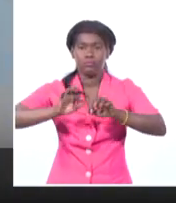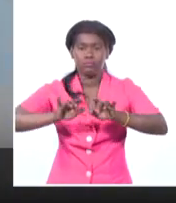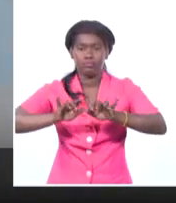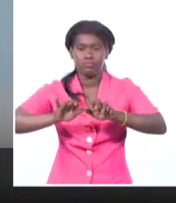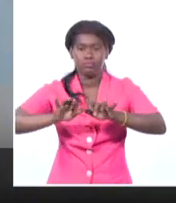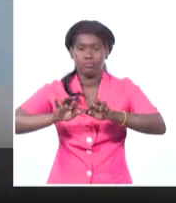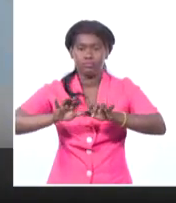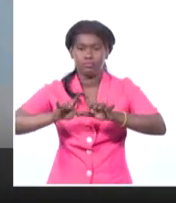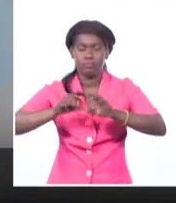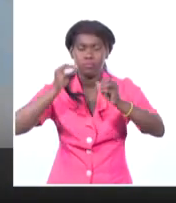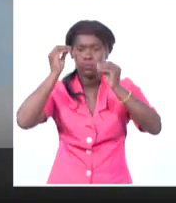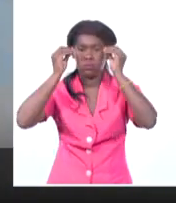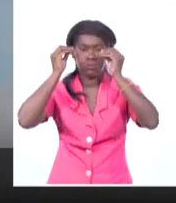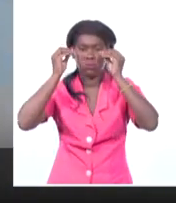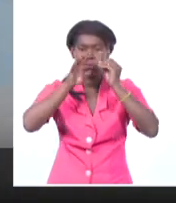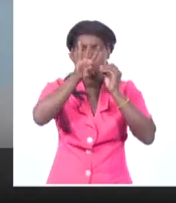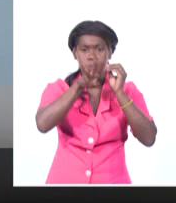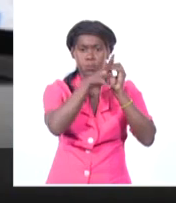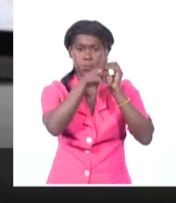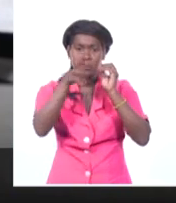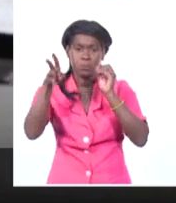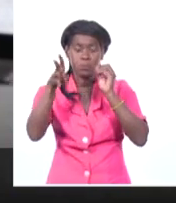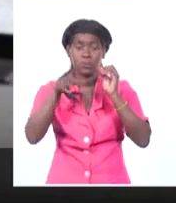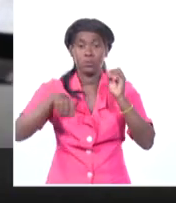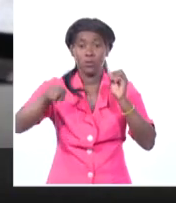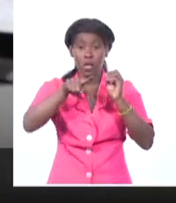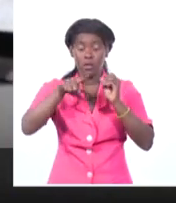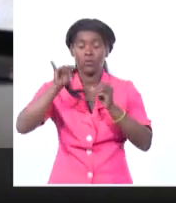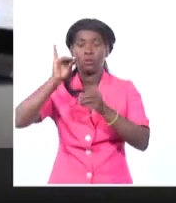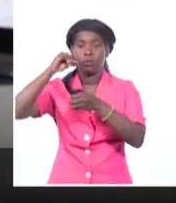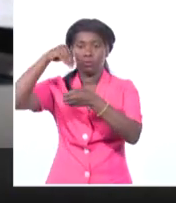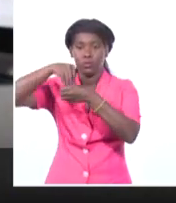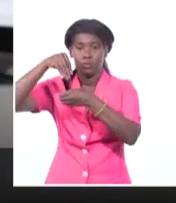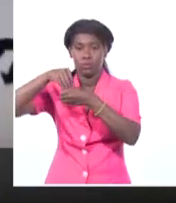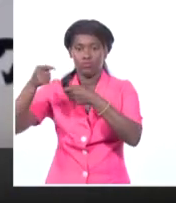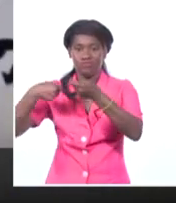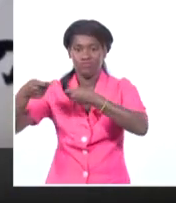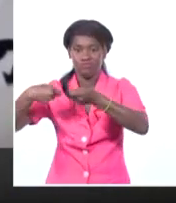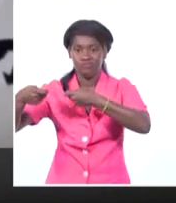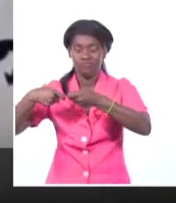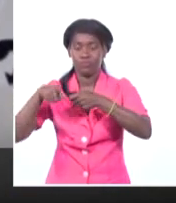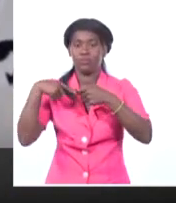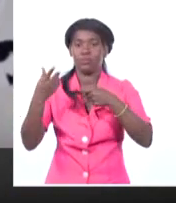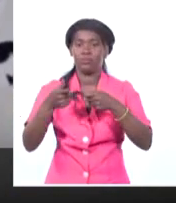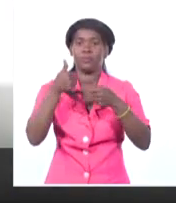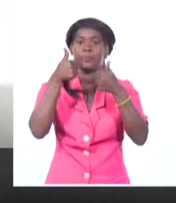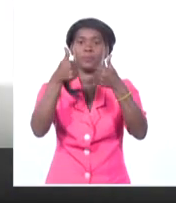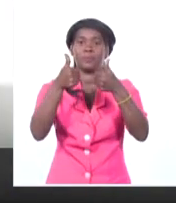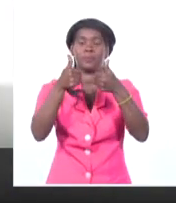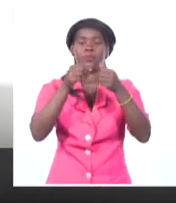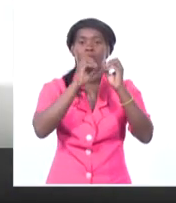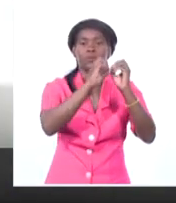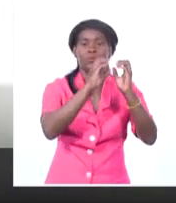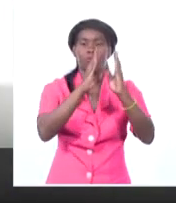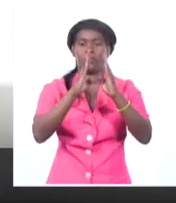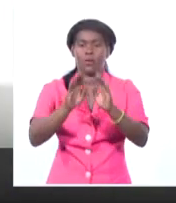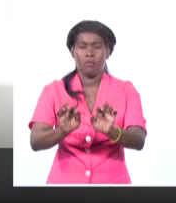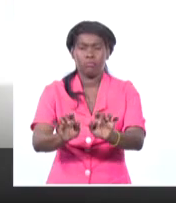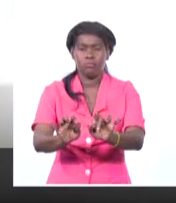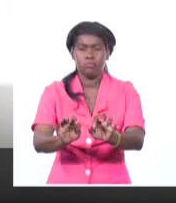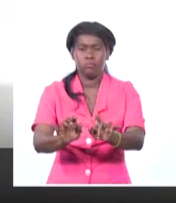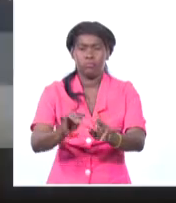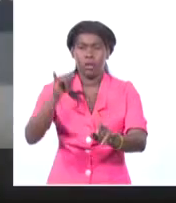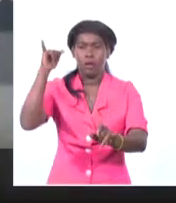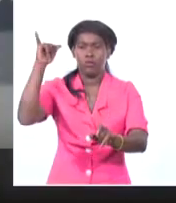edificación forma parte de un sistema integral de inversiones que se acometen en el territorio para asegurar una de las actividades más